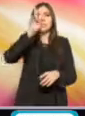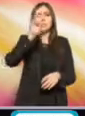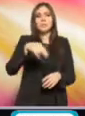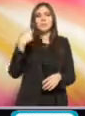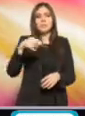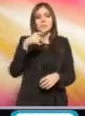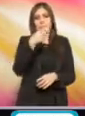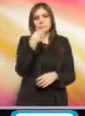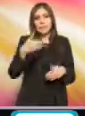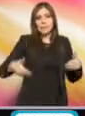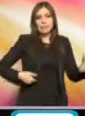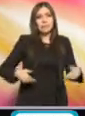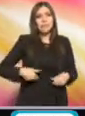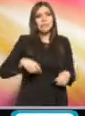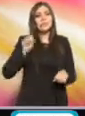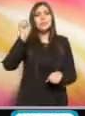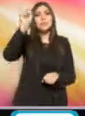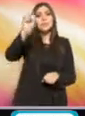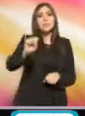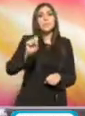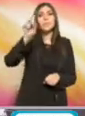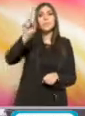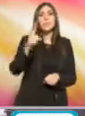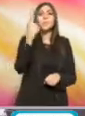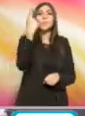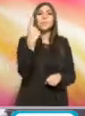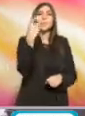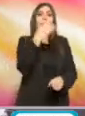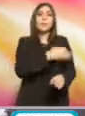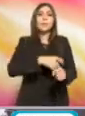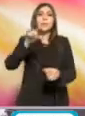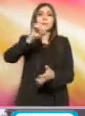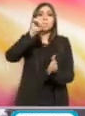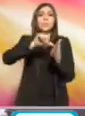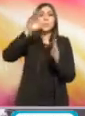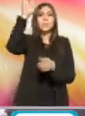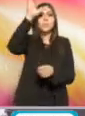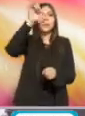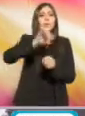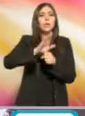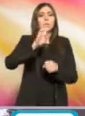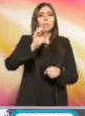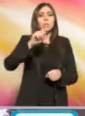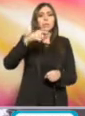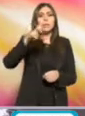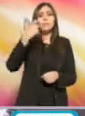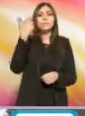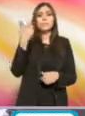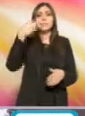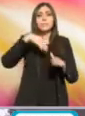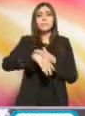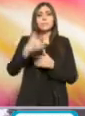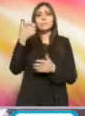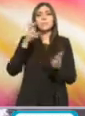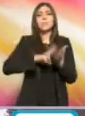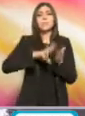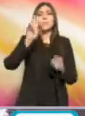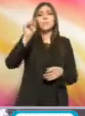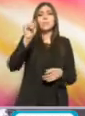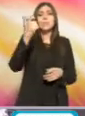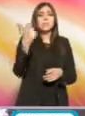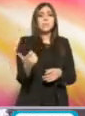en el Teatro El Galeón los sábados y los domingos a la 1 de la tarde en el Centro Cultural del Bosque. Solo cuesta 80 pesos y aún así hay